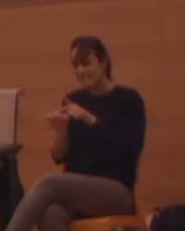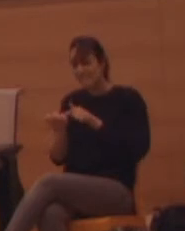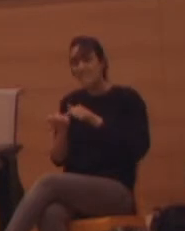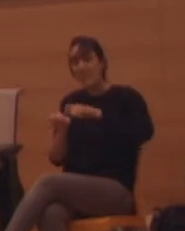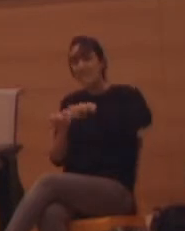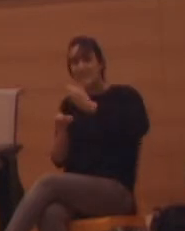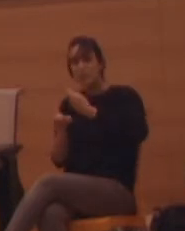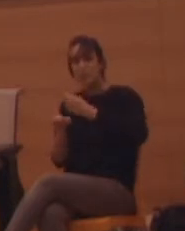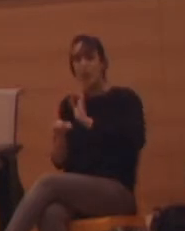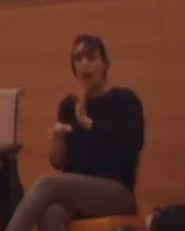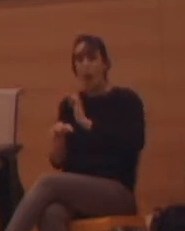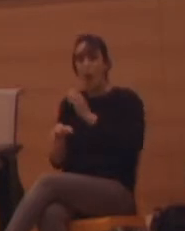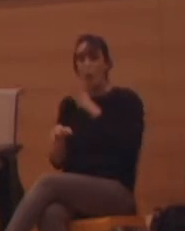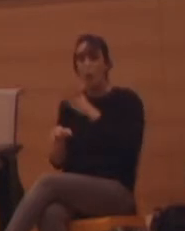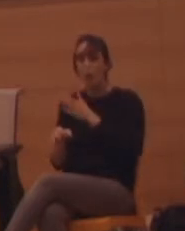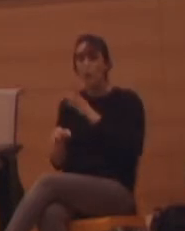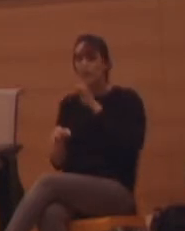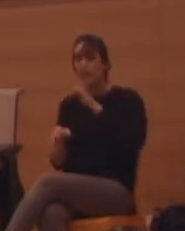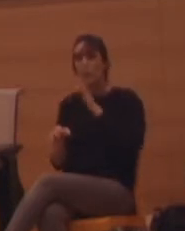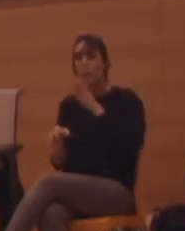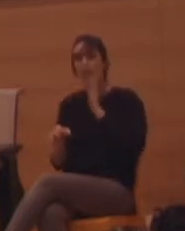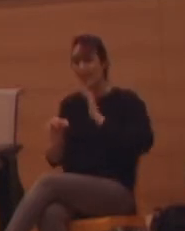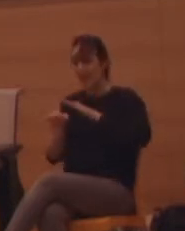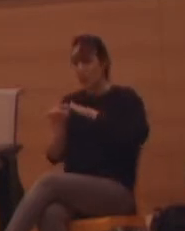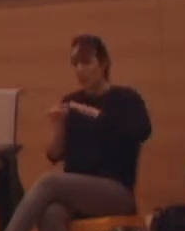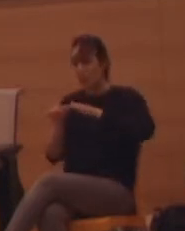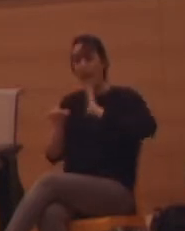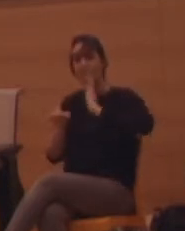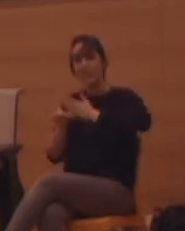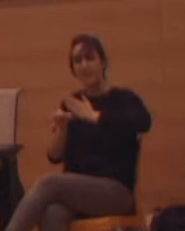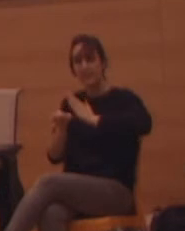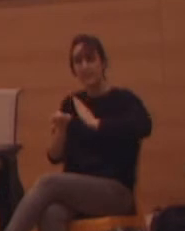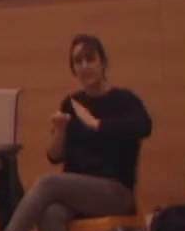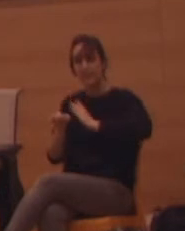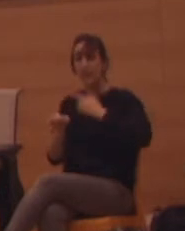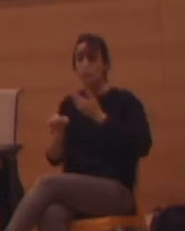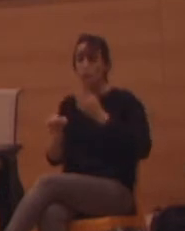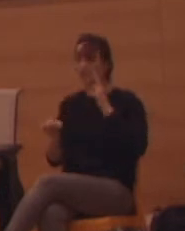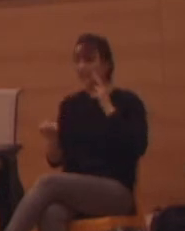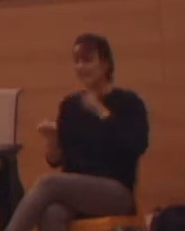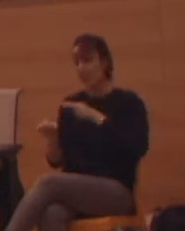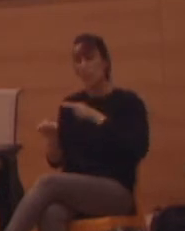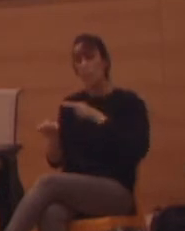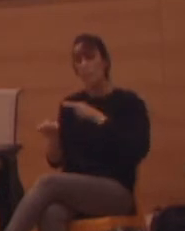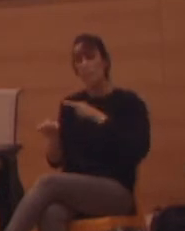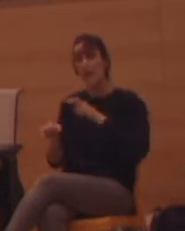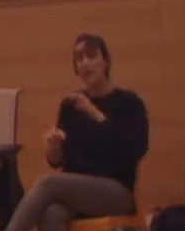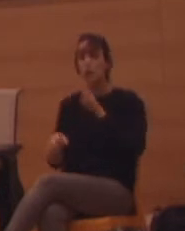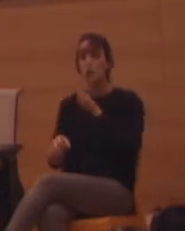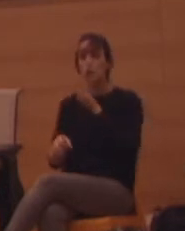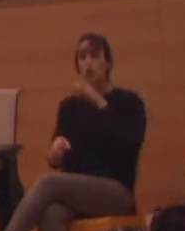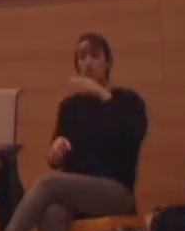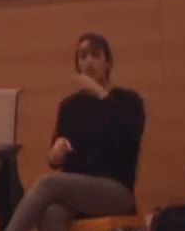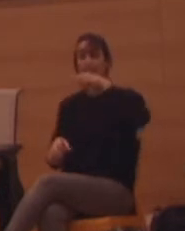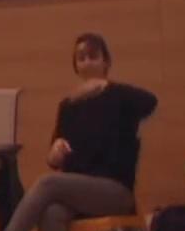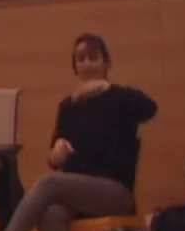lesión que sea profunda porque afecte planos inferiores, ¿no? Y tiene ya una celulitis mayor de 2 centímetros. En este caso